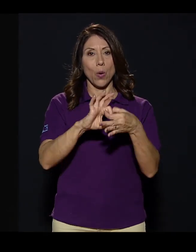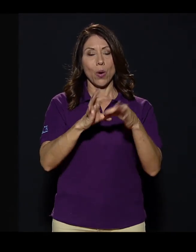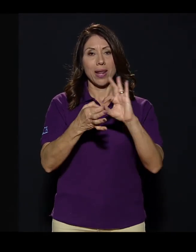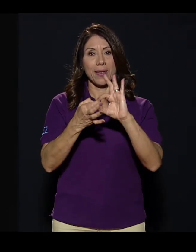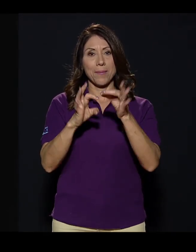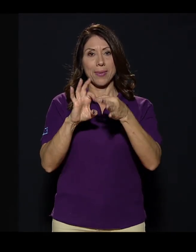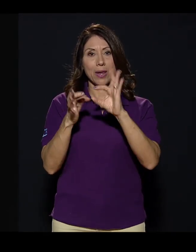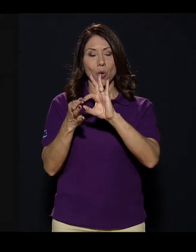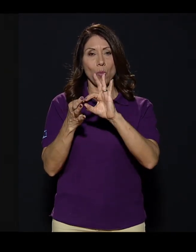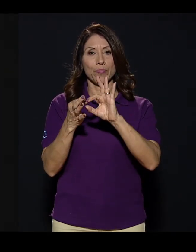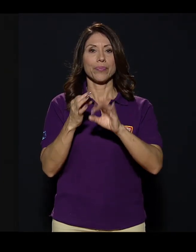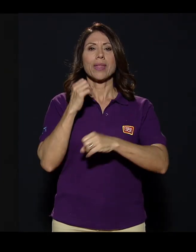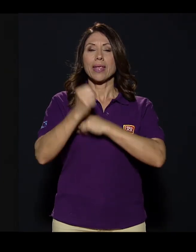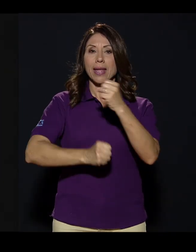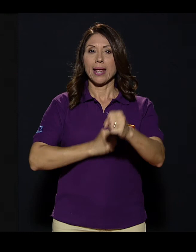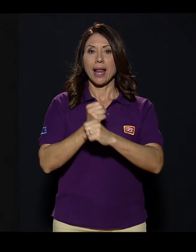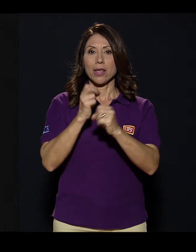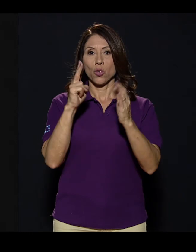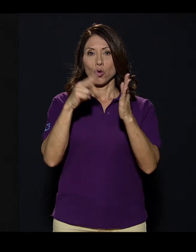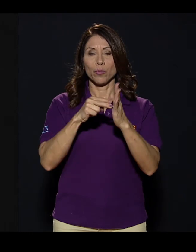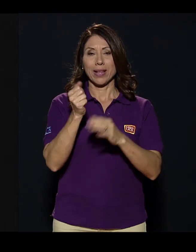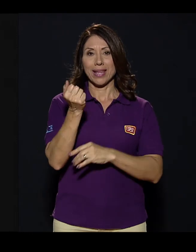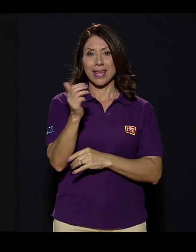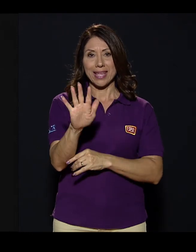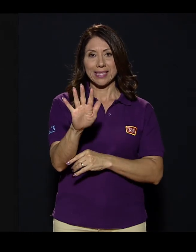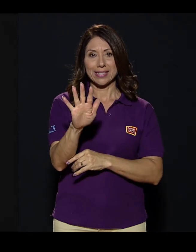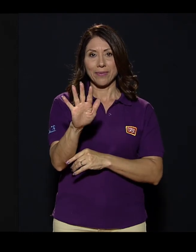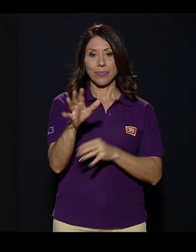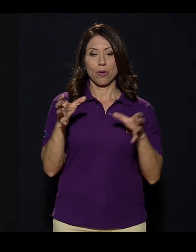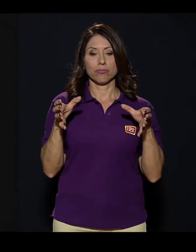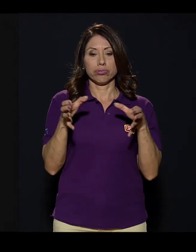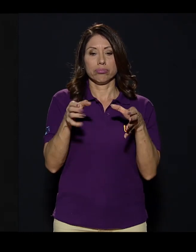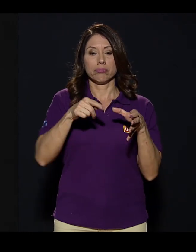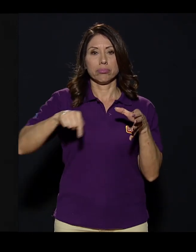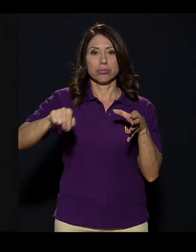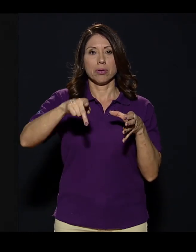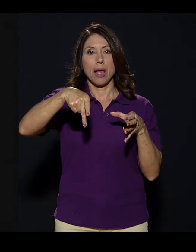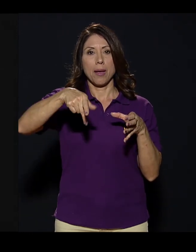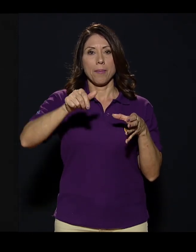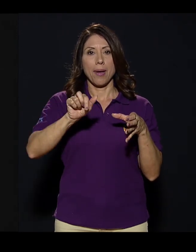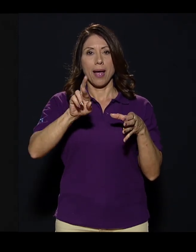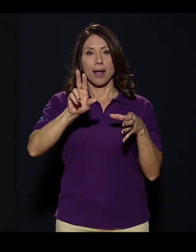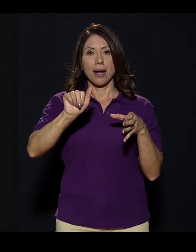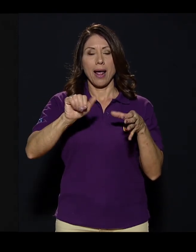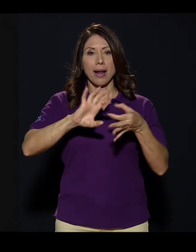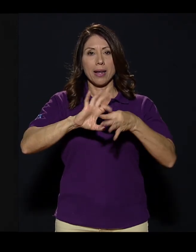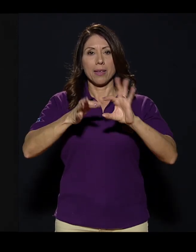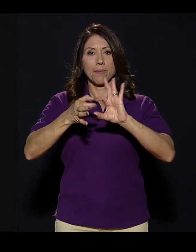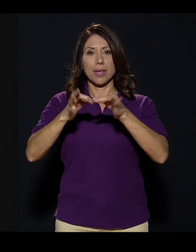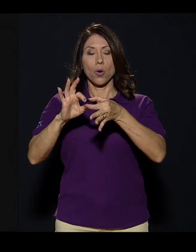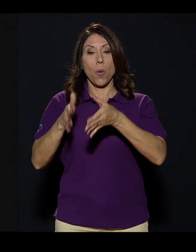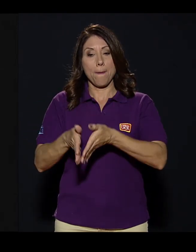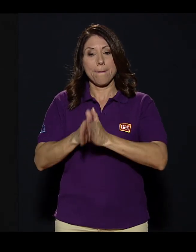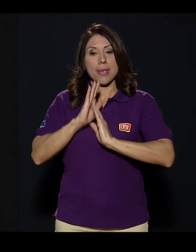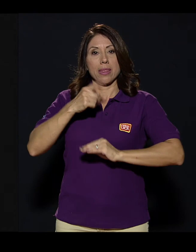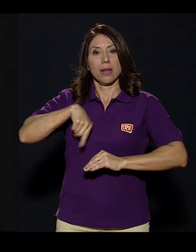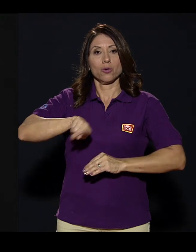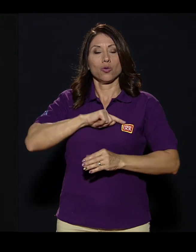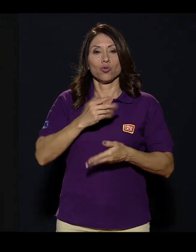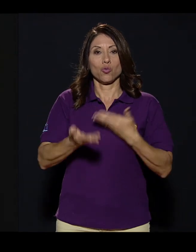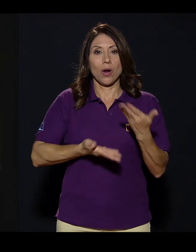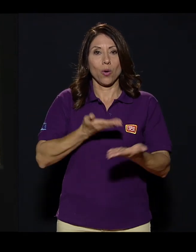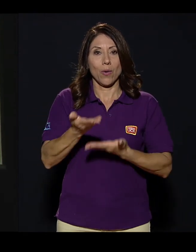una colaboración para llevar a la delegación paralímpica, la delegación de deporte paralímpico, a los